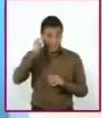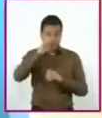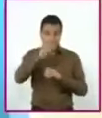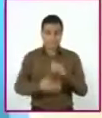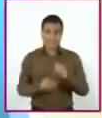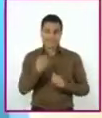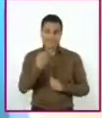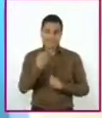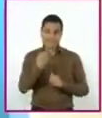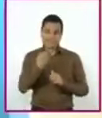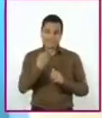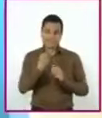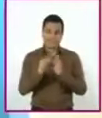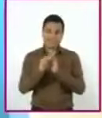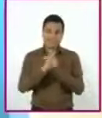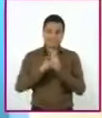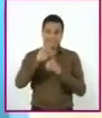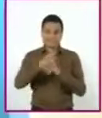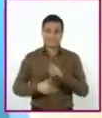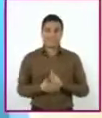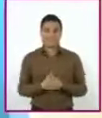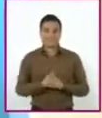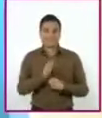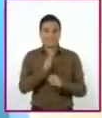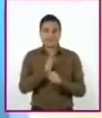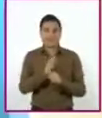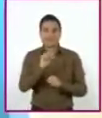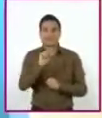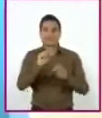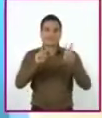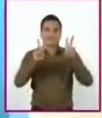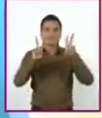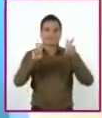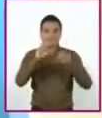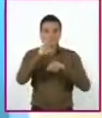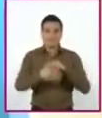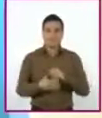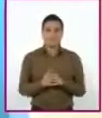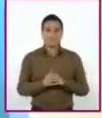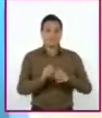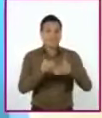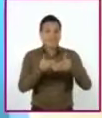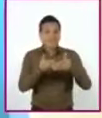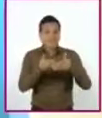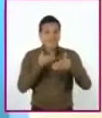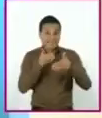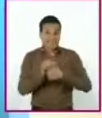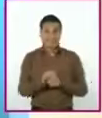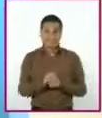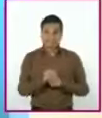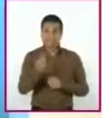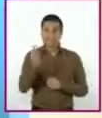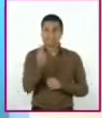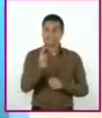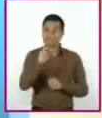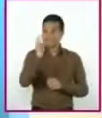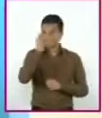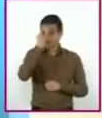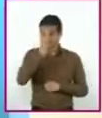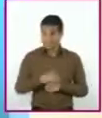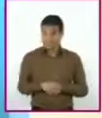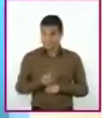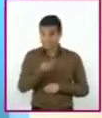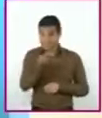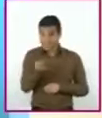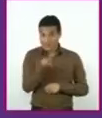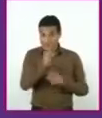tiempo. Estamos por concluir el tema de hoy, pero antes es necesario recordar las preguntas con las